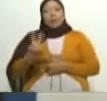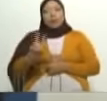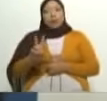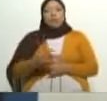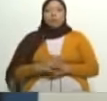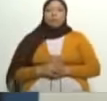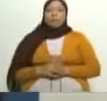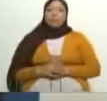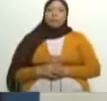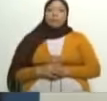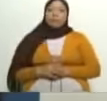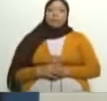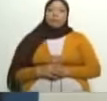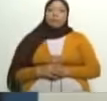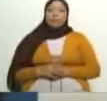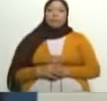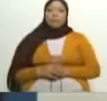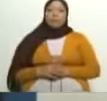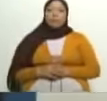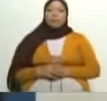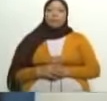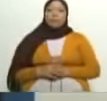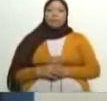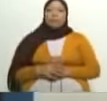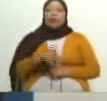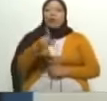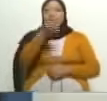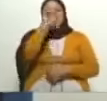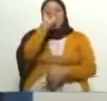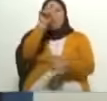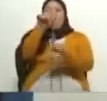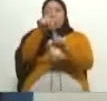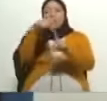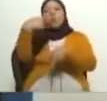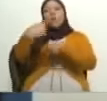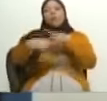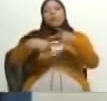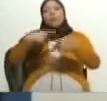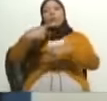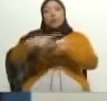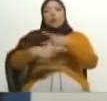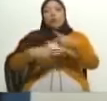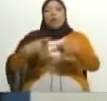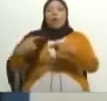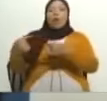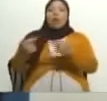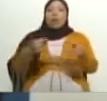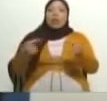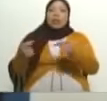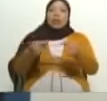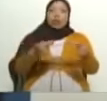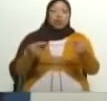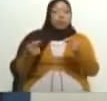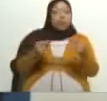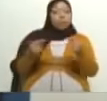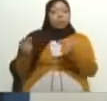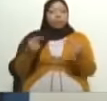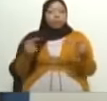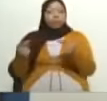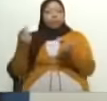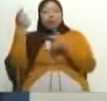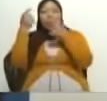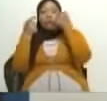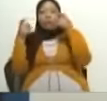Venezuela Este es el objetivo de nuestro proceso de negociación